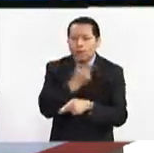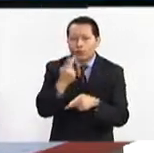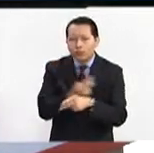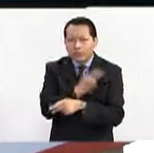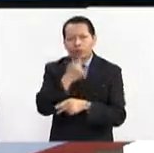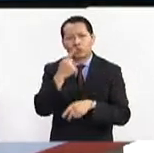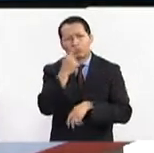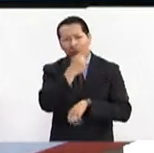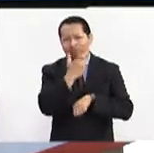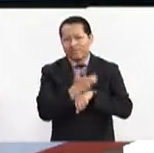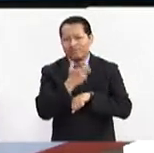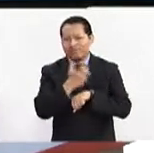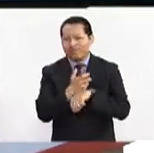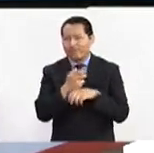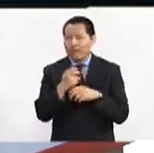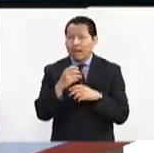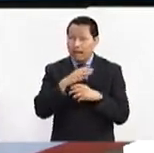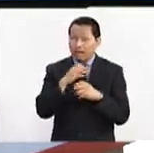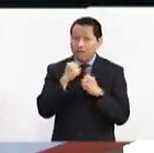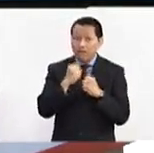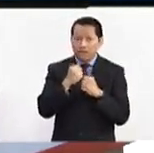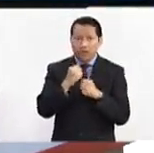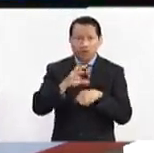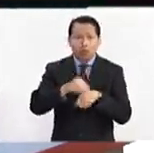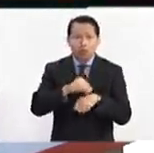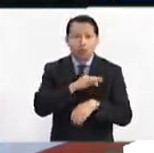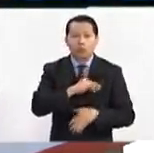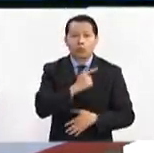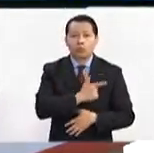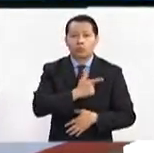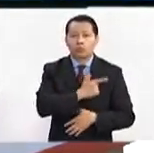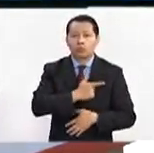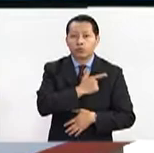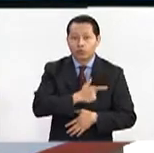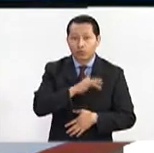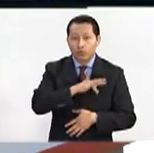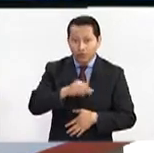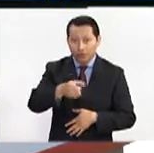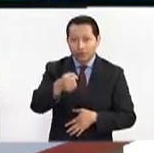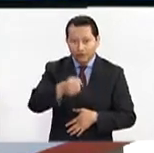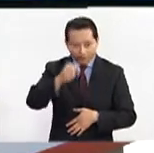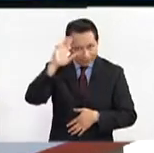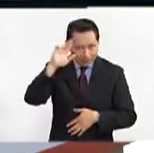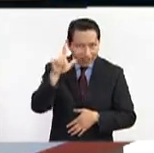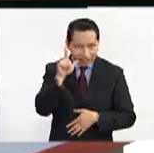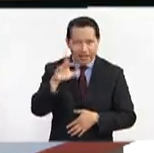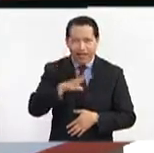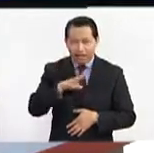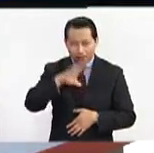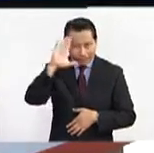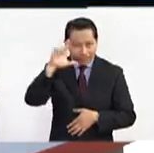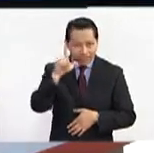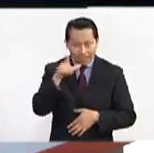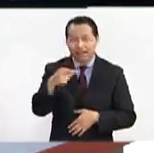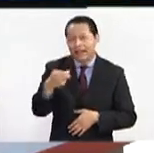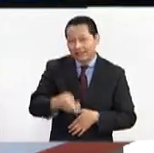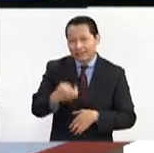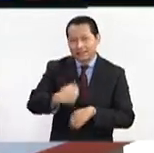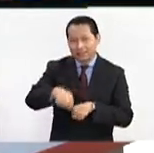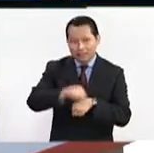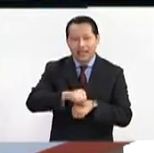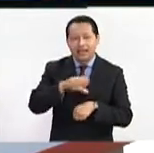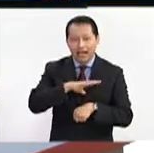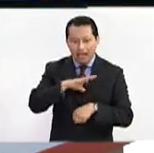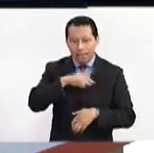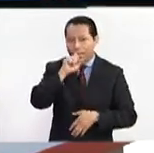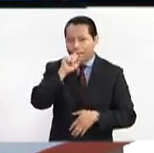en Estados Unidos, muy impactantes. Permítame saludar con mucho gusto a Griselda Yebra, a Miguel González esta semana, quien se encuentra en la